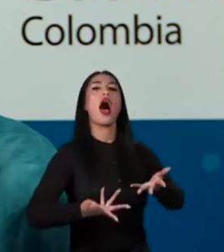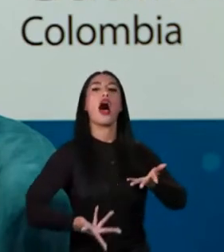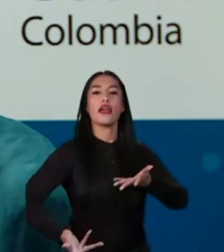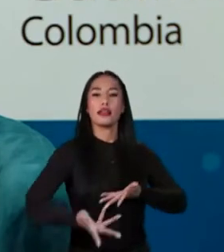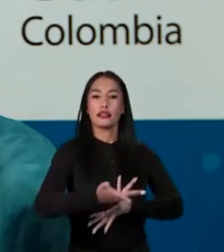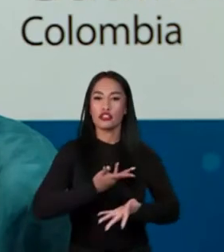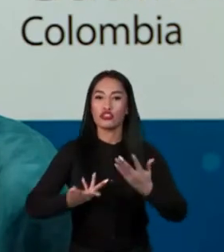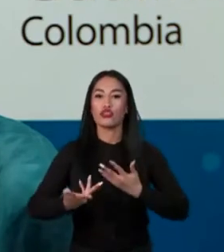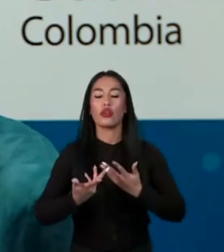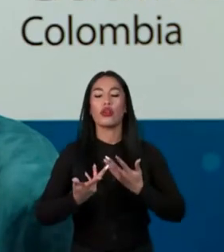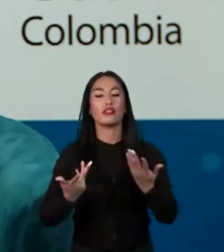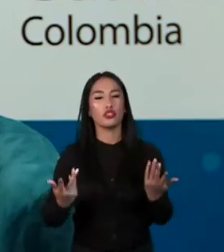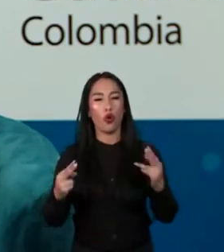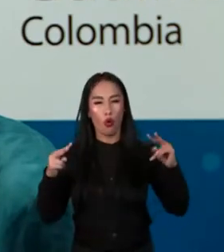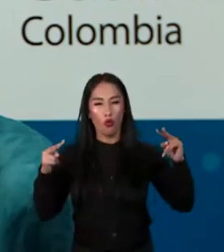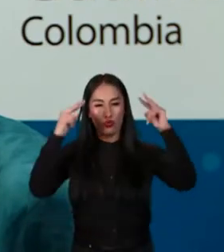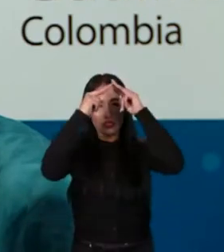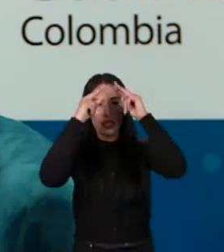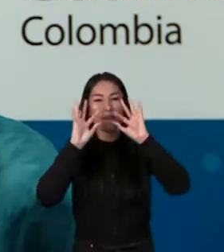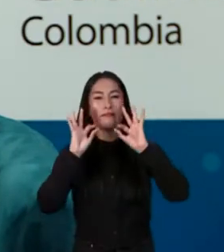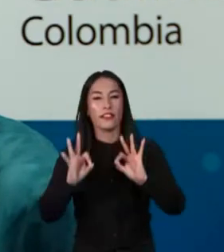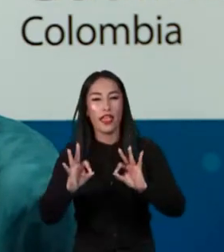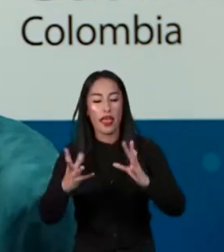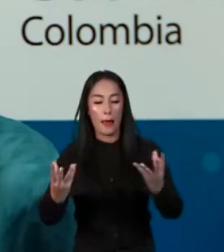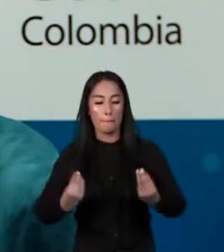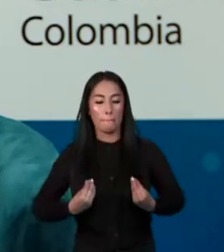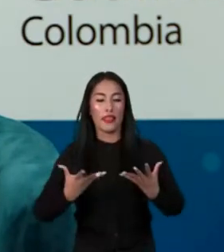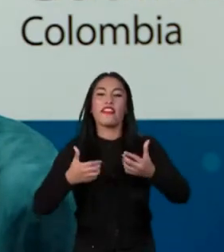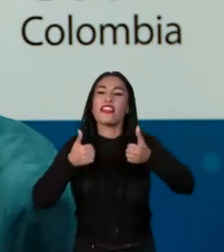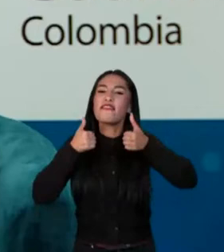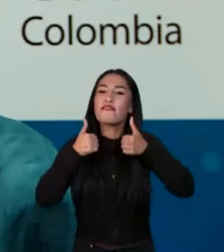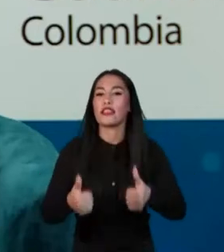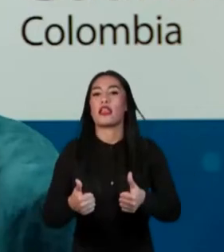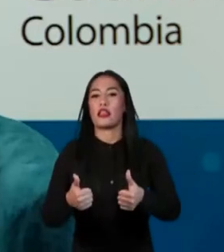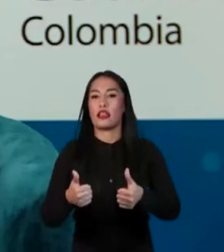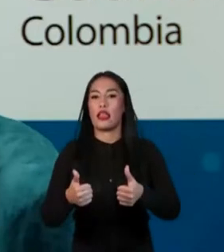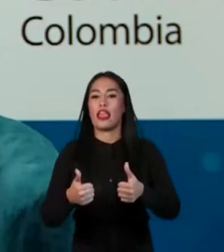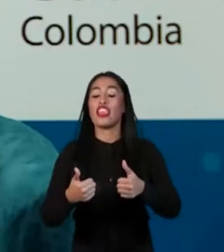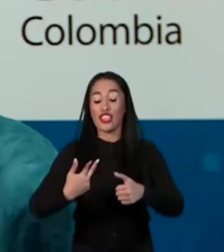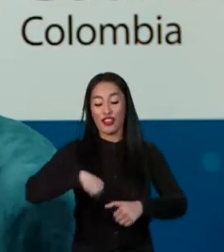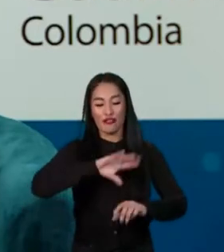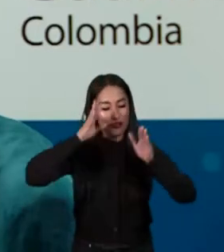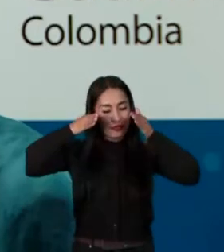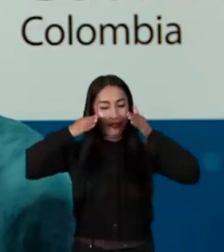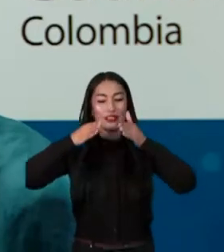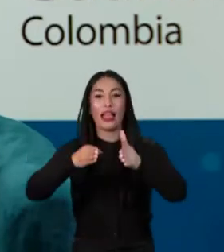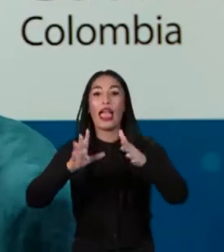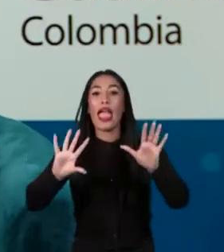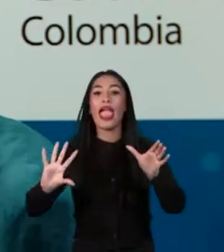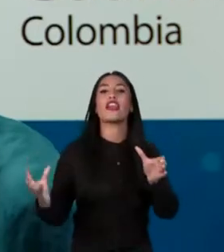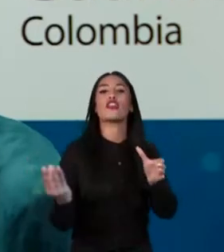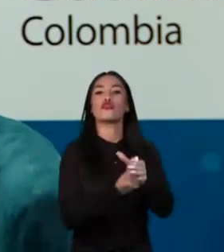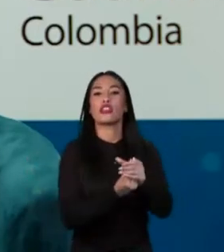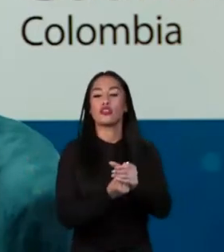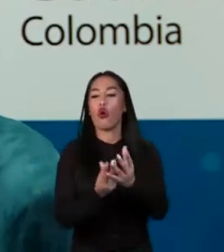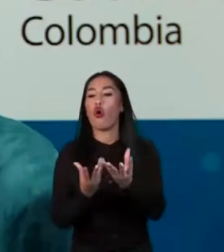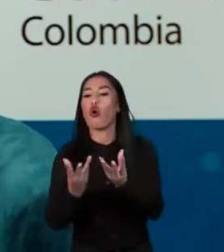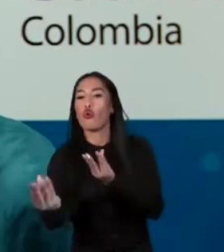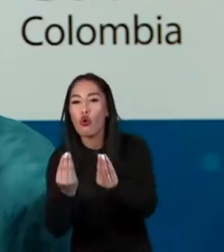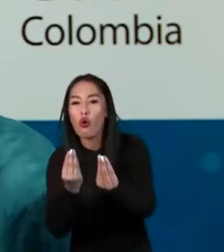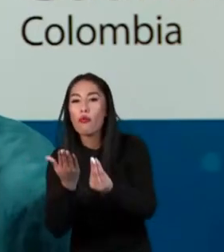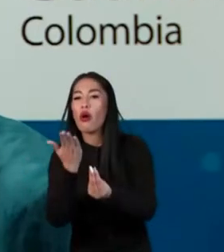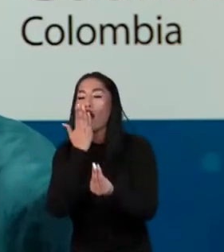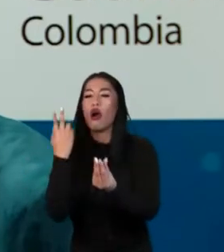y el buen vivir y en eso nosotros estamos empeñados que sea incluyente con las minorías y no